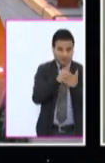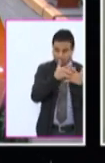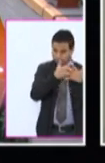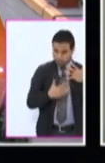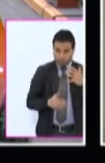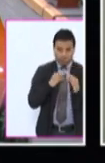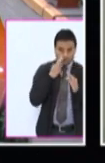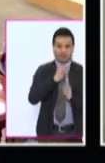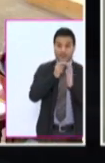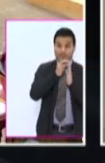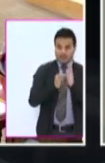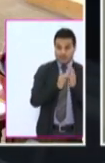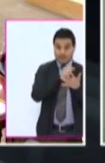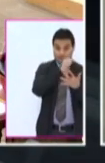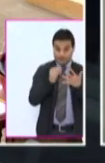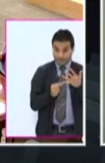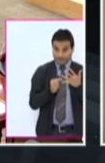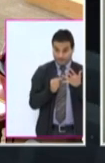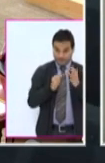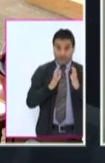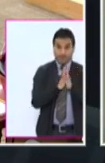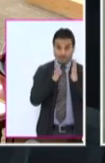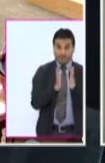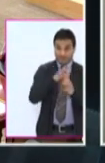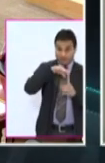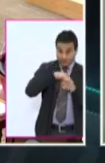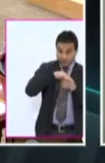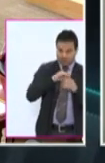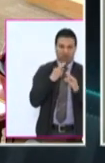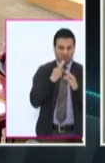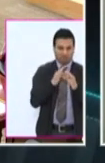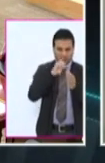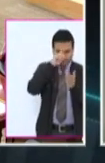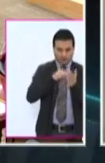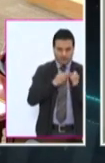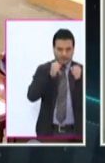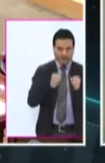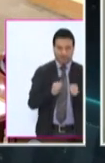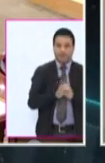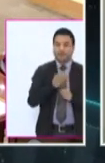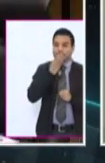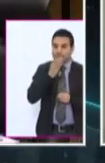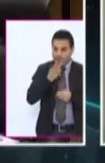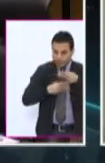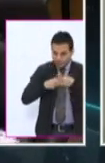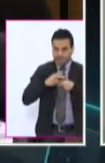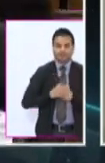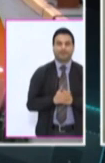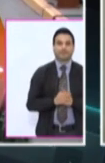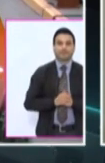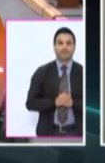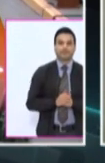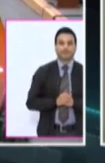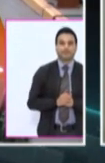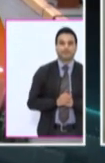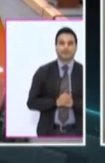momento. Si nosotros tendríamos que realizar una tercera encuesta solamente con los dos punteros, que